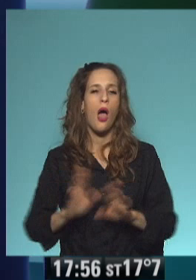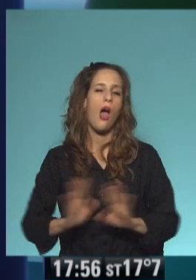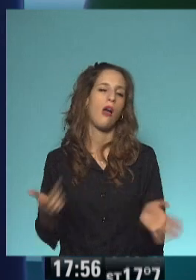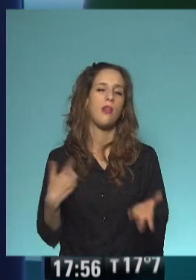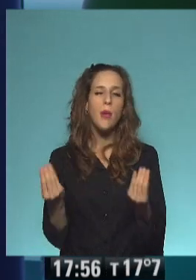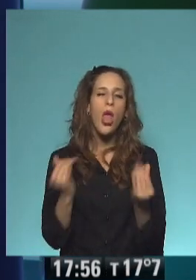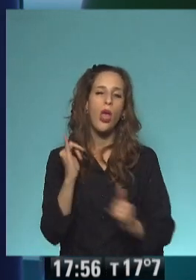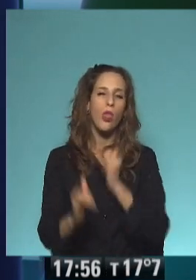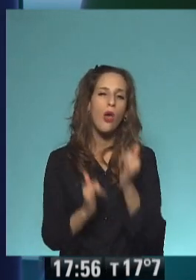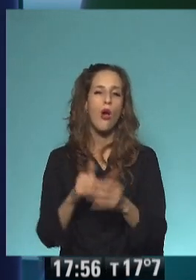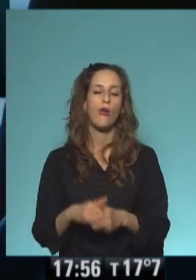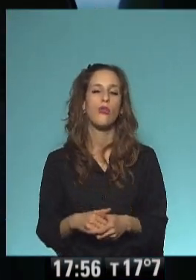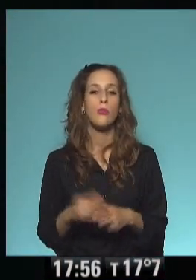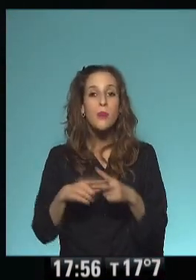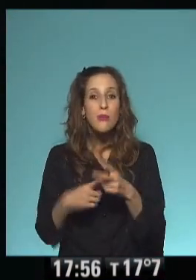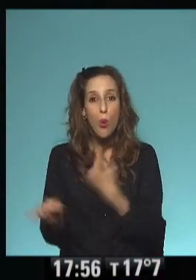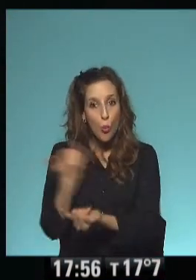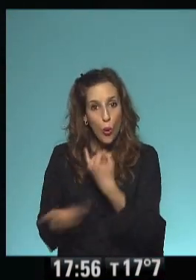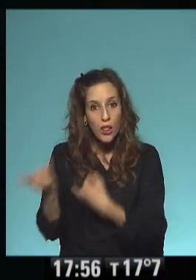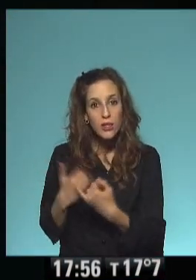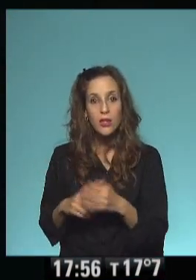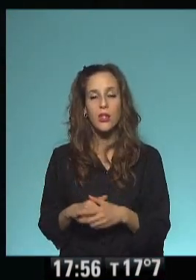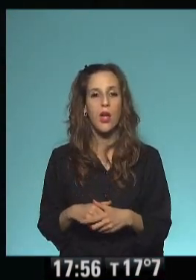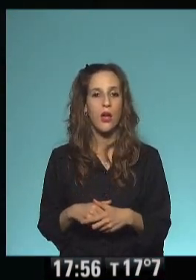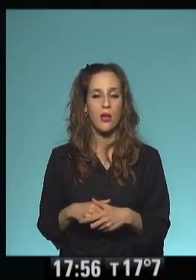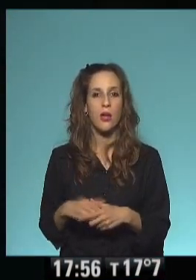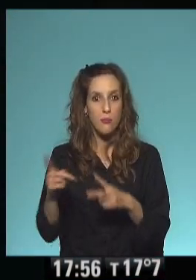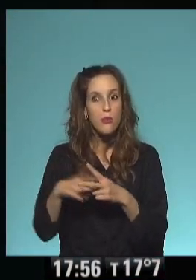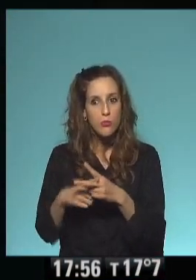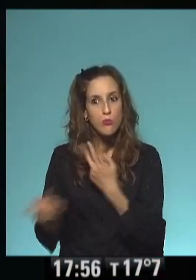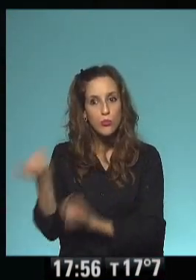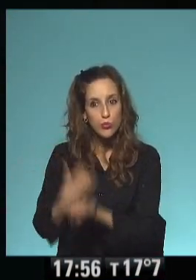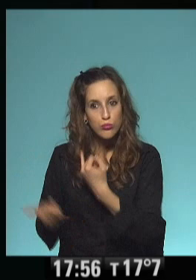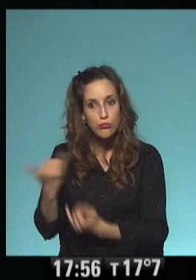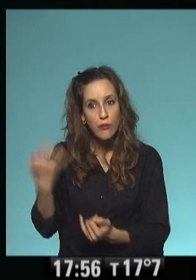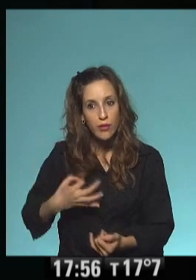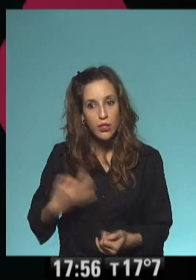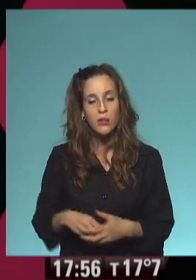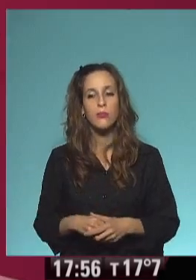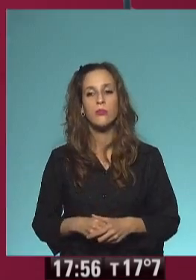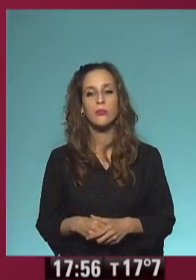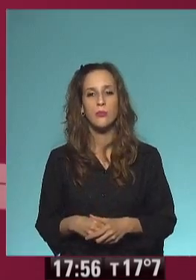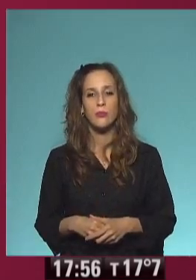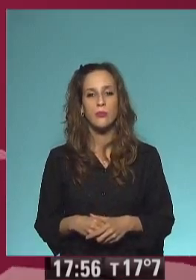Me contó mi primo el Pixel. Al final siempre me mete miedo ese.